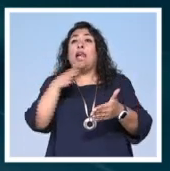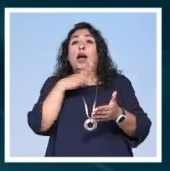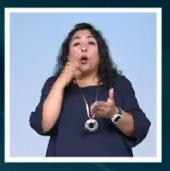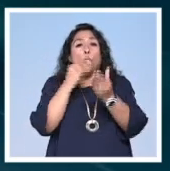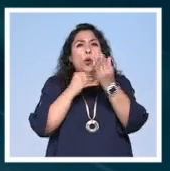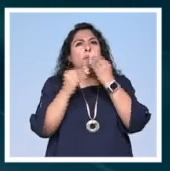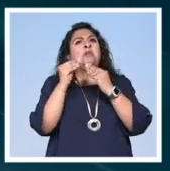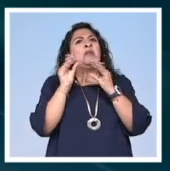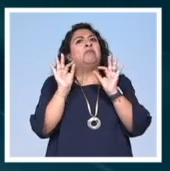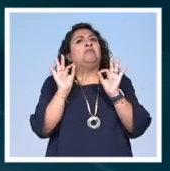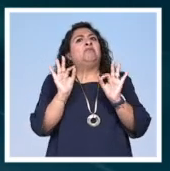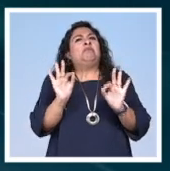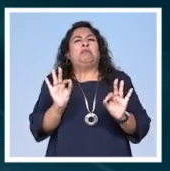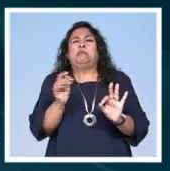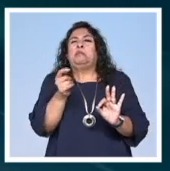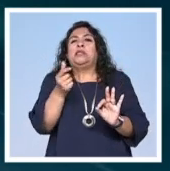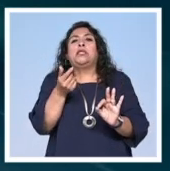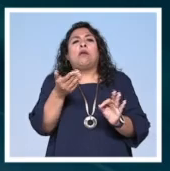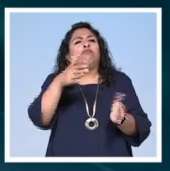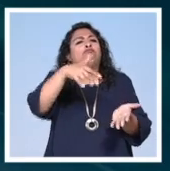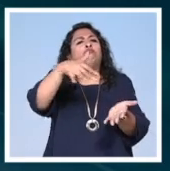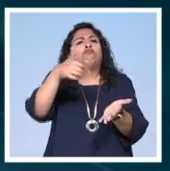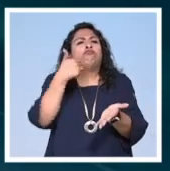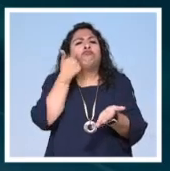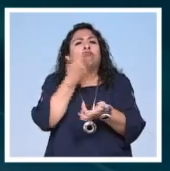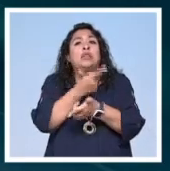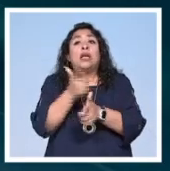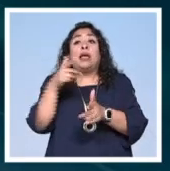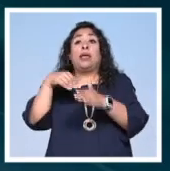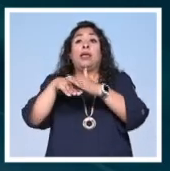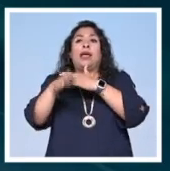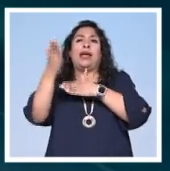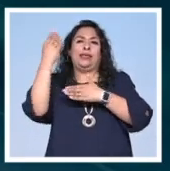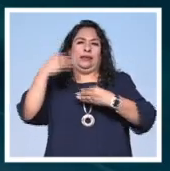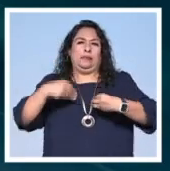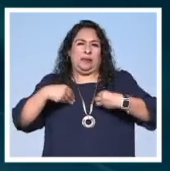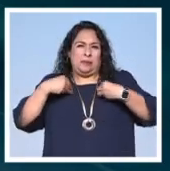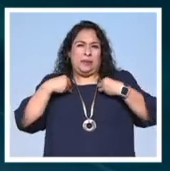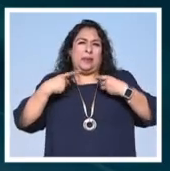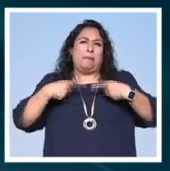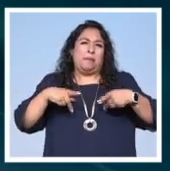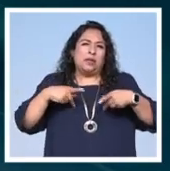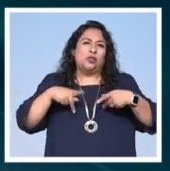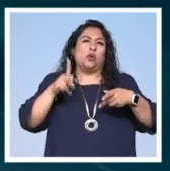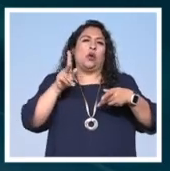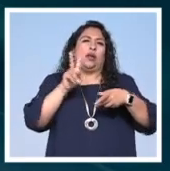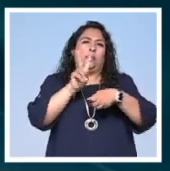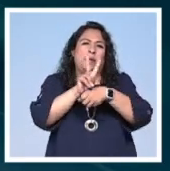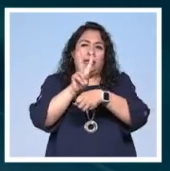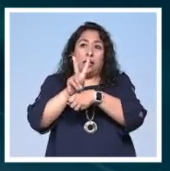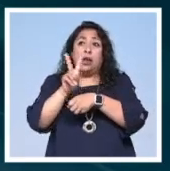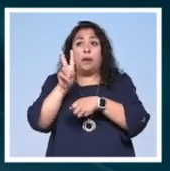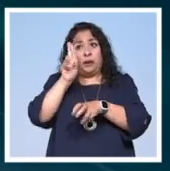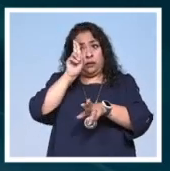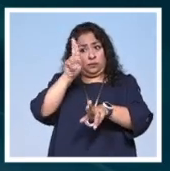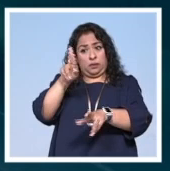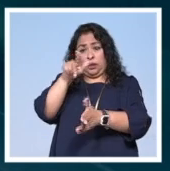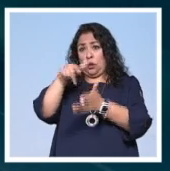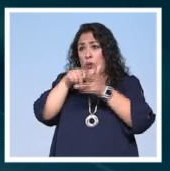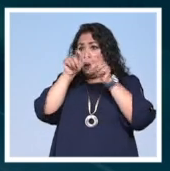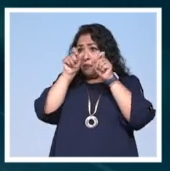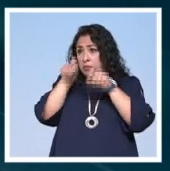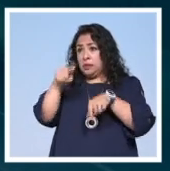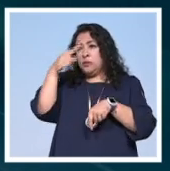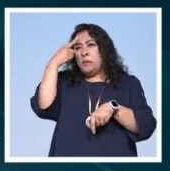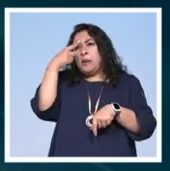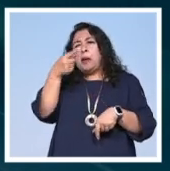alimentos de buena calidad tipo buffet y se hospedarán donde vivían los colonos y vigilantes se respetó ese espacio para que se